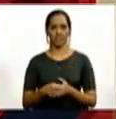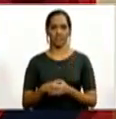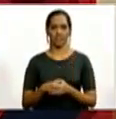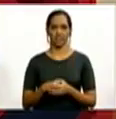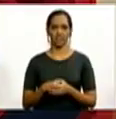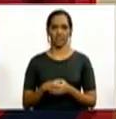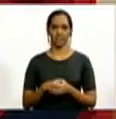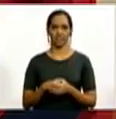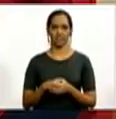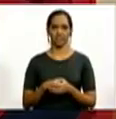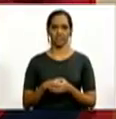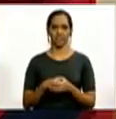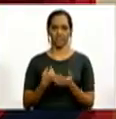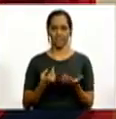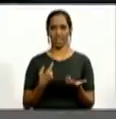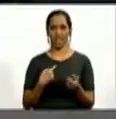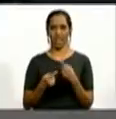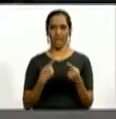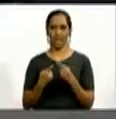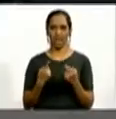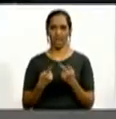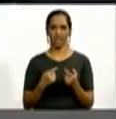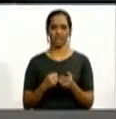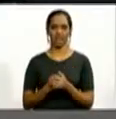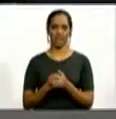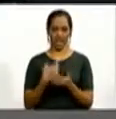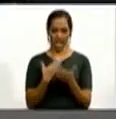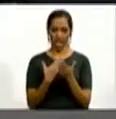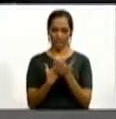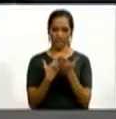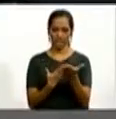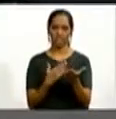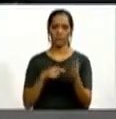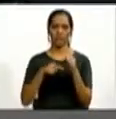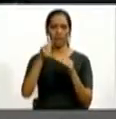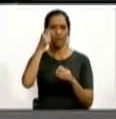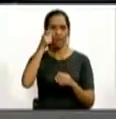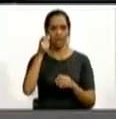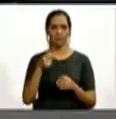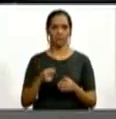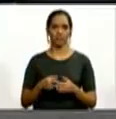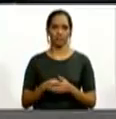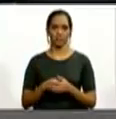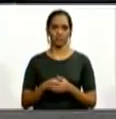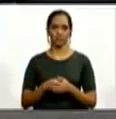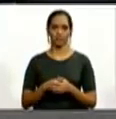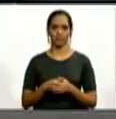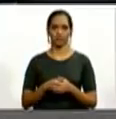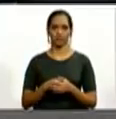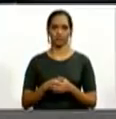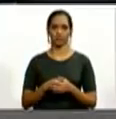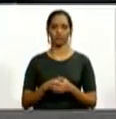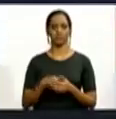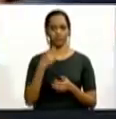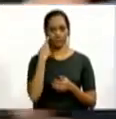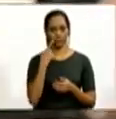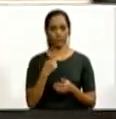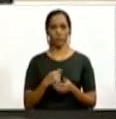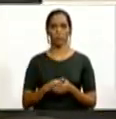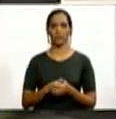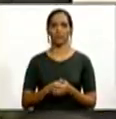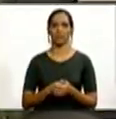se llama? La broma ante la foto, la evidencia para ir a fiscalía. No, pero que vaya para que la mala cobrarlo. Claro. Mira, en